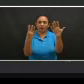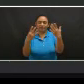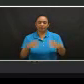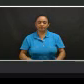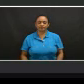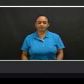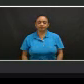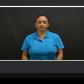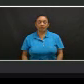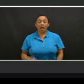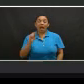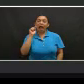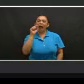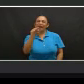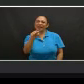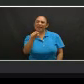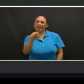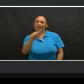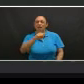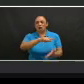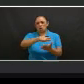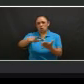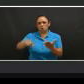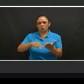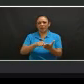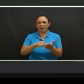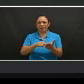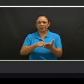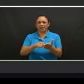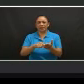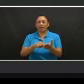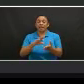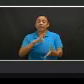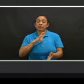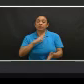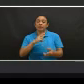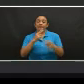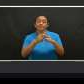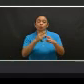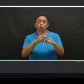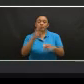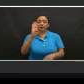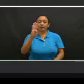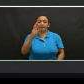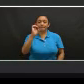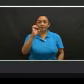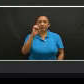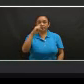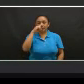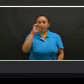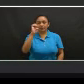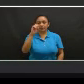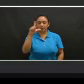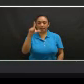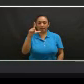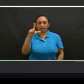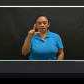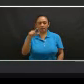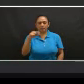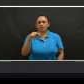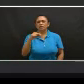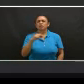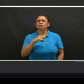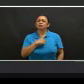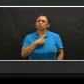19. Y aquel lugar le puso el nombre de Betel. Bueno, ahí el texto sigue, pero solo le